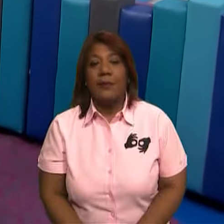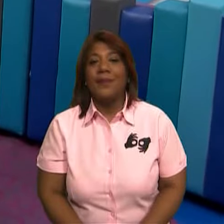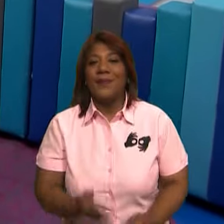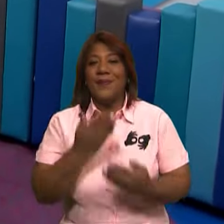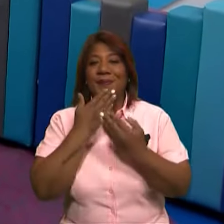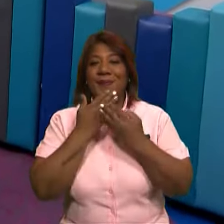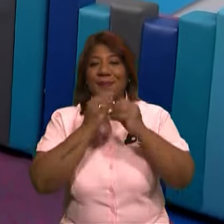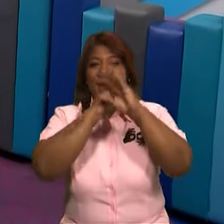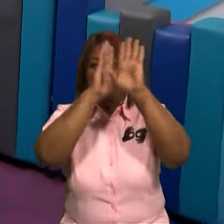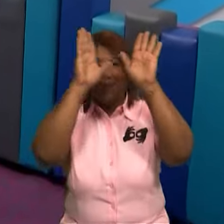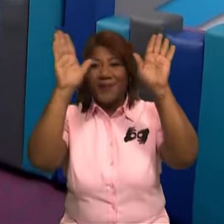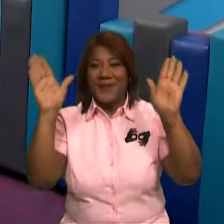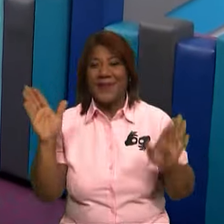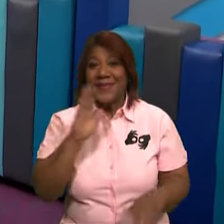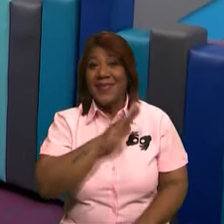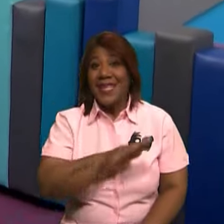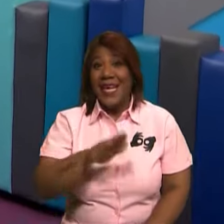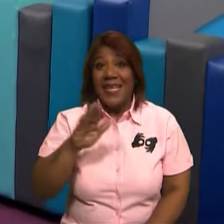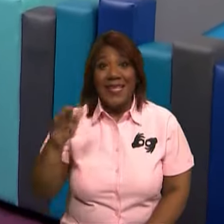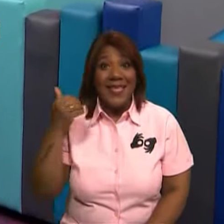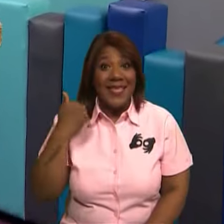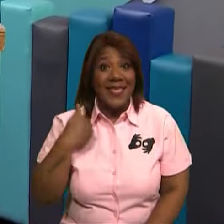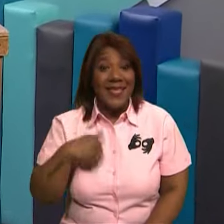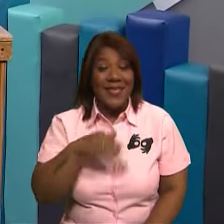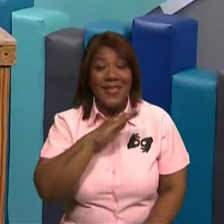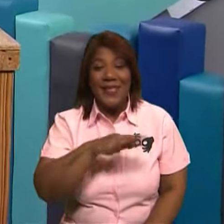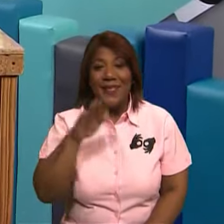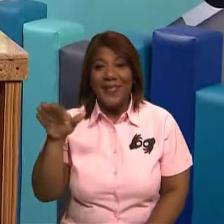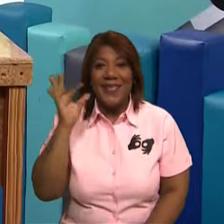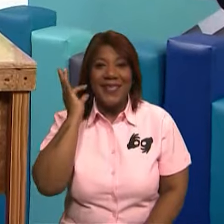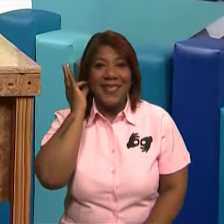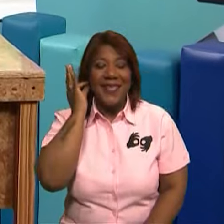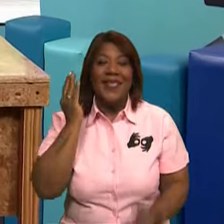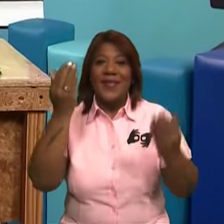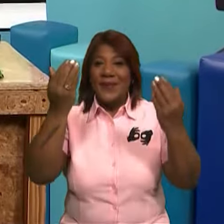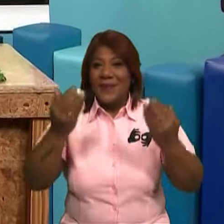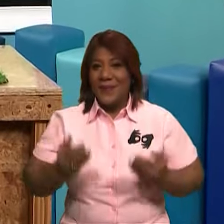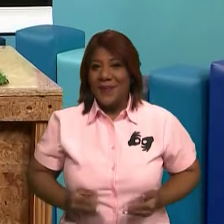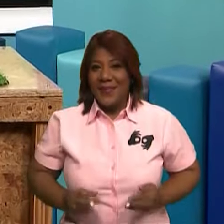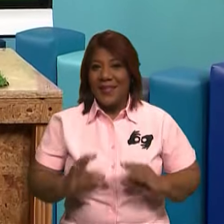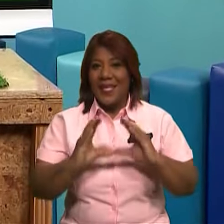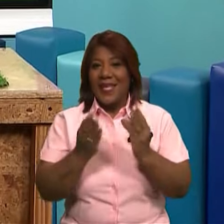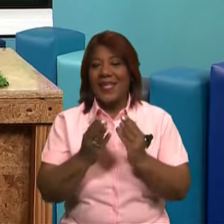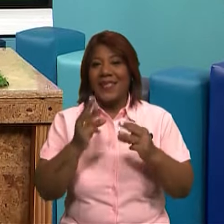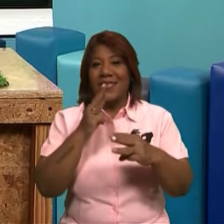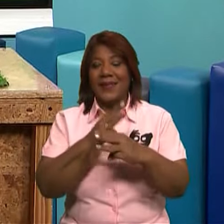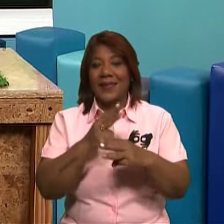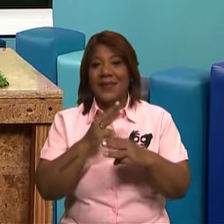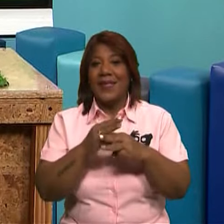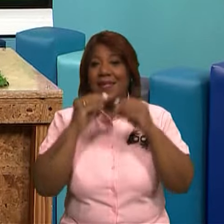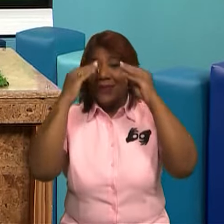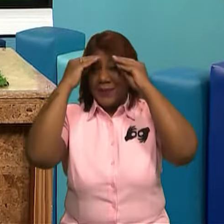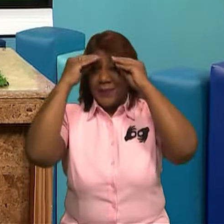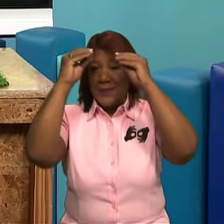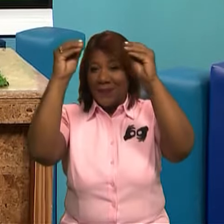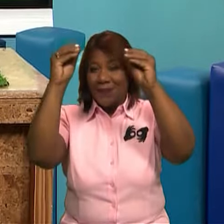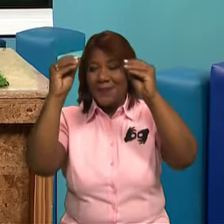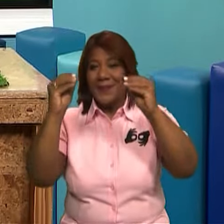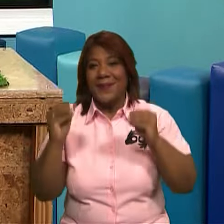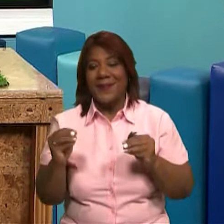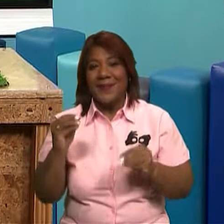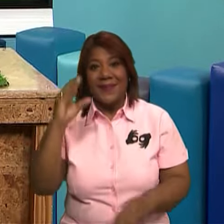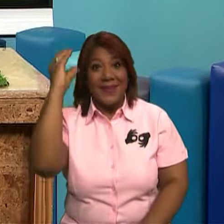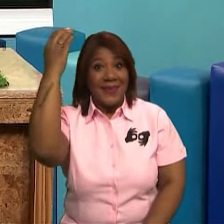Buenos días, chicos y chicas. Sean todos bienvenidos a una clase más de matemáticas. Les saluda la maestra Cori Ballesteros y